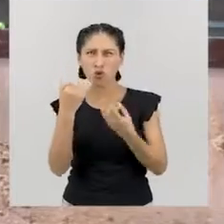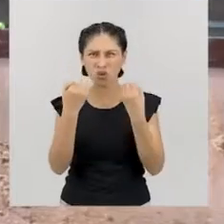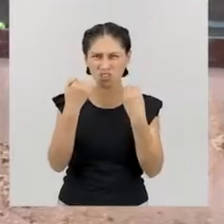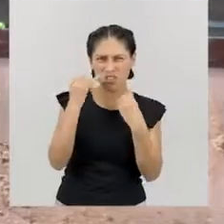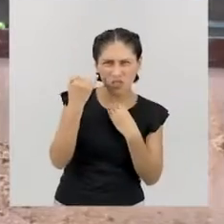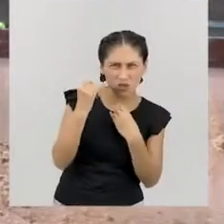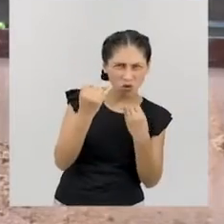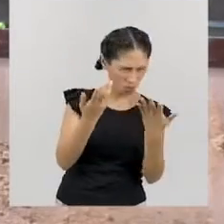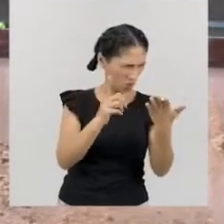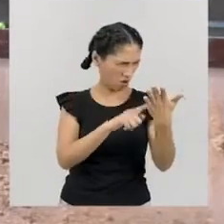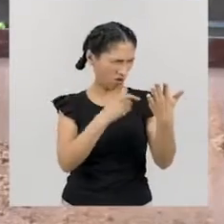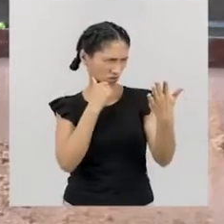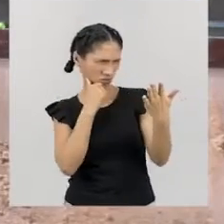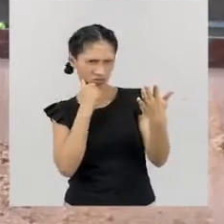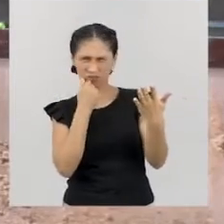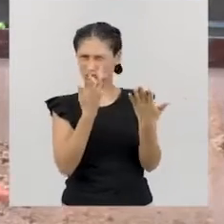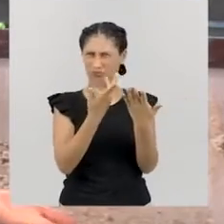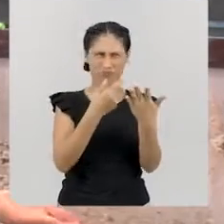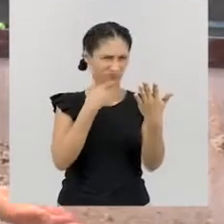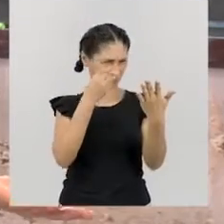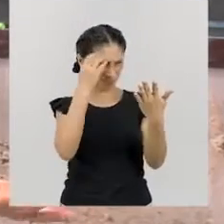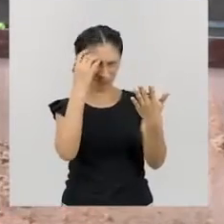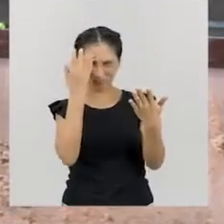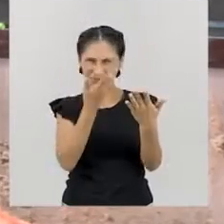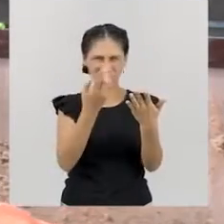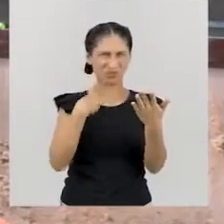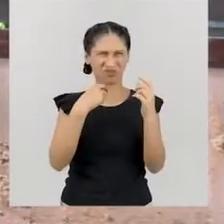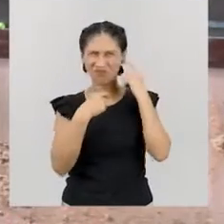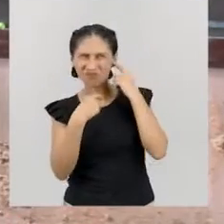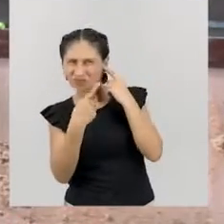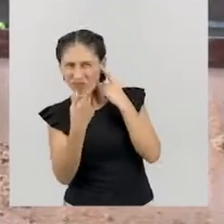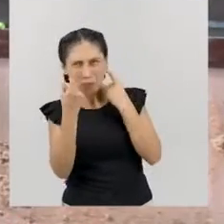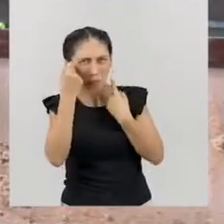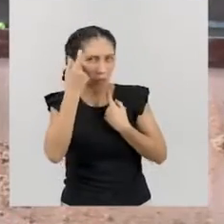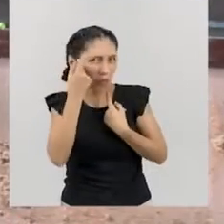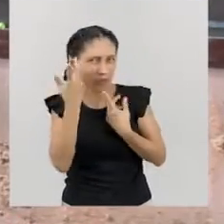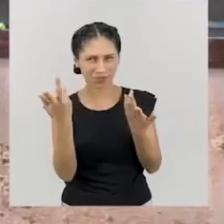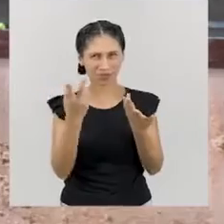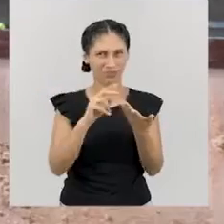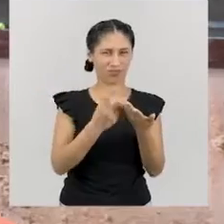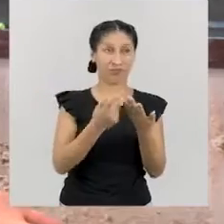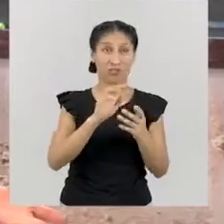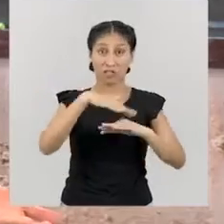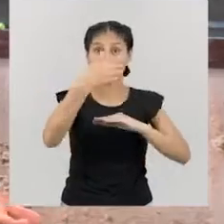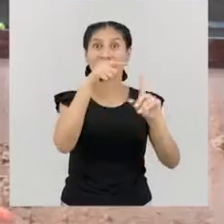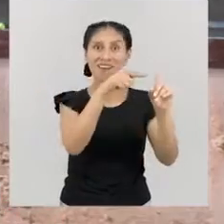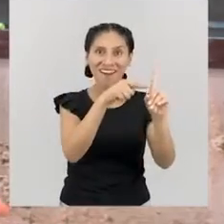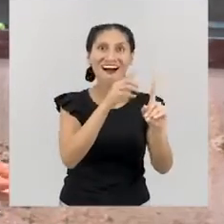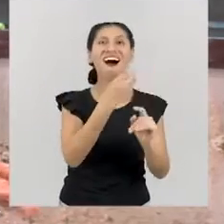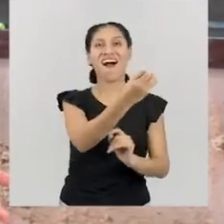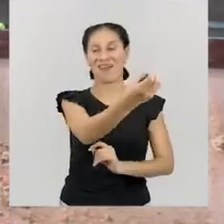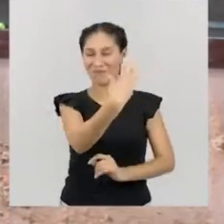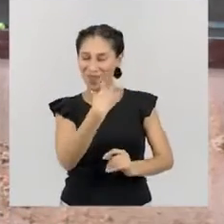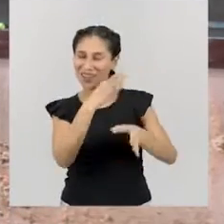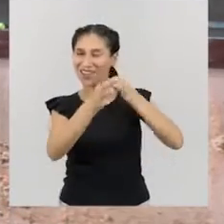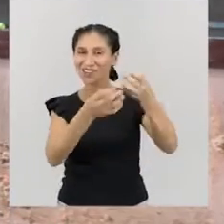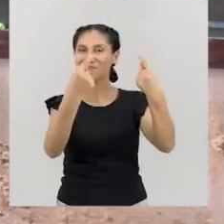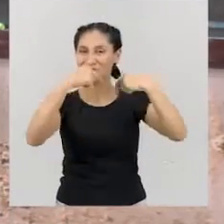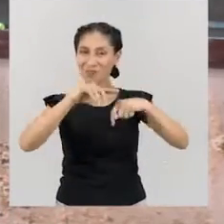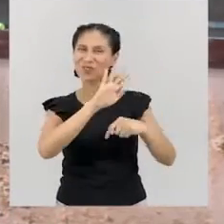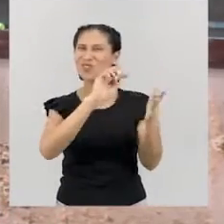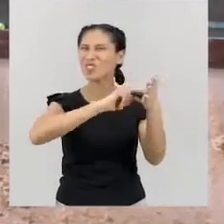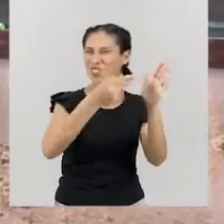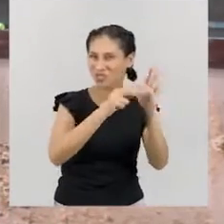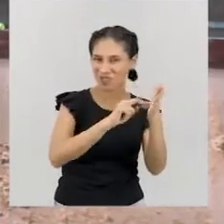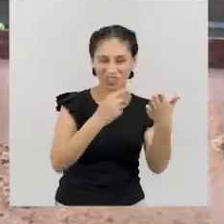no estaban ordenadas y había palabras en otros idiomas. Y si no daba el significado, me quedaba con todas las dudas. Al principio